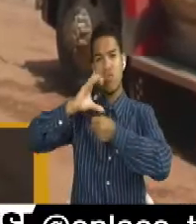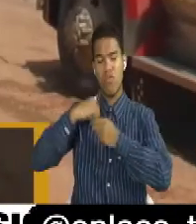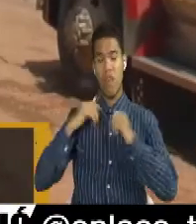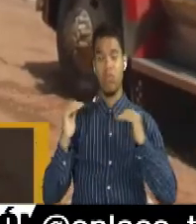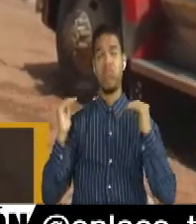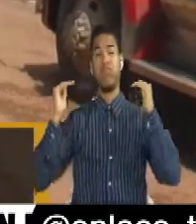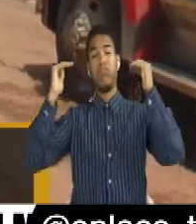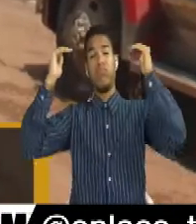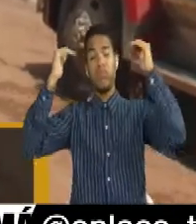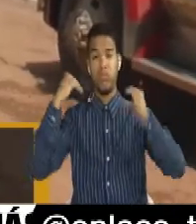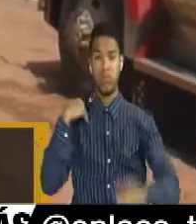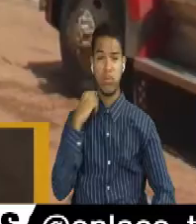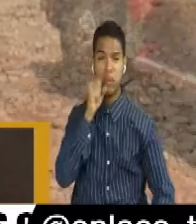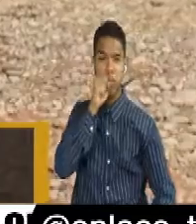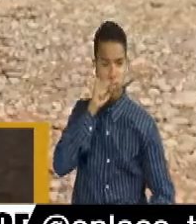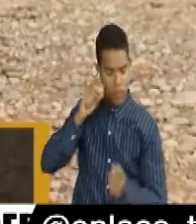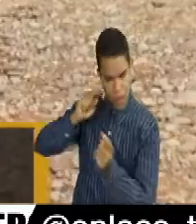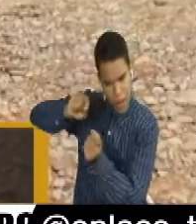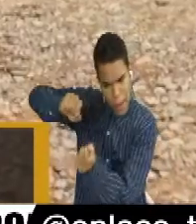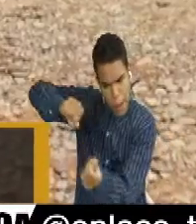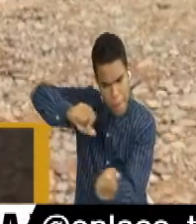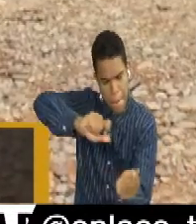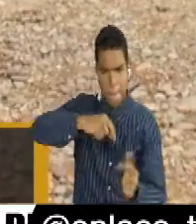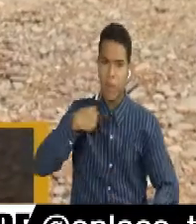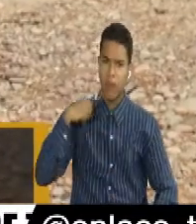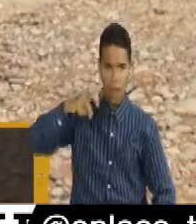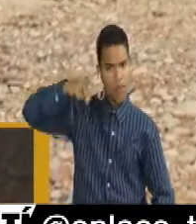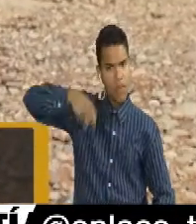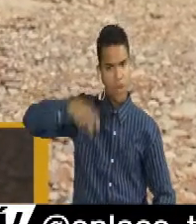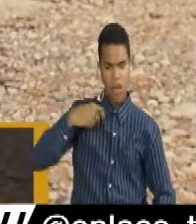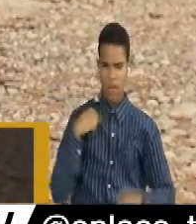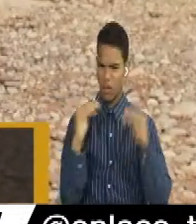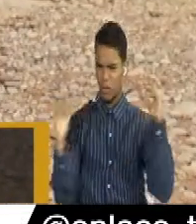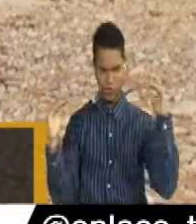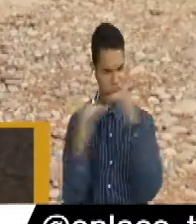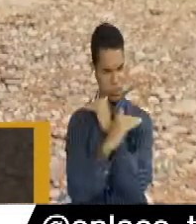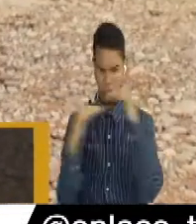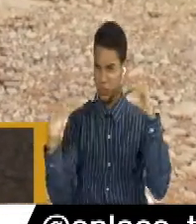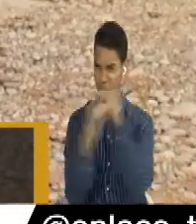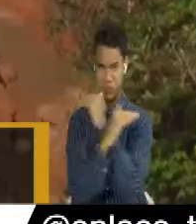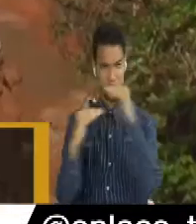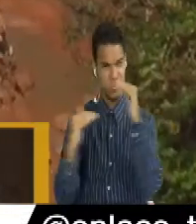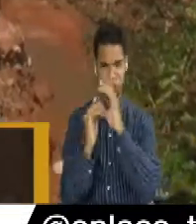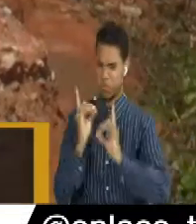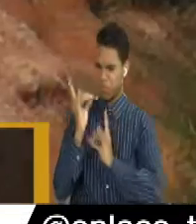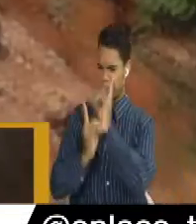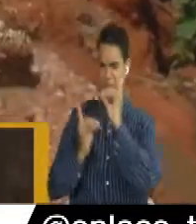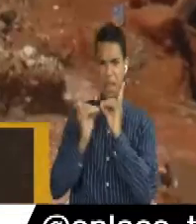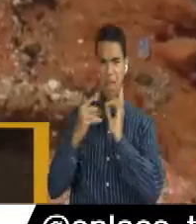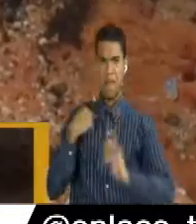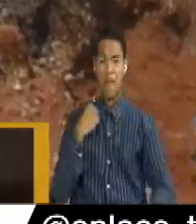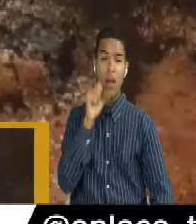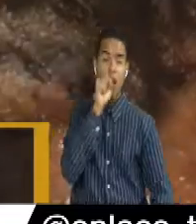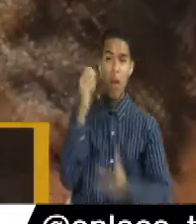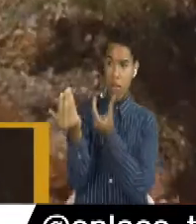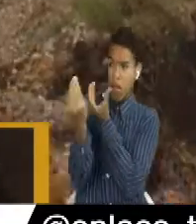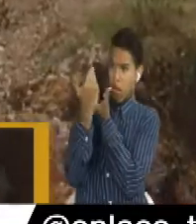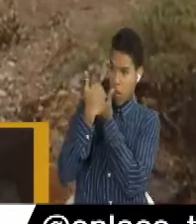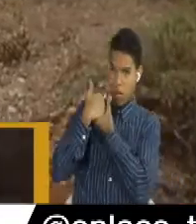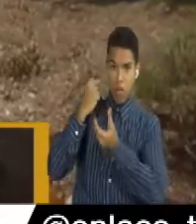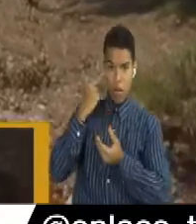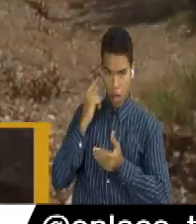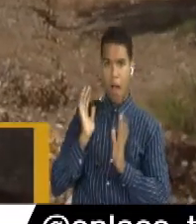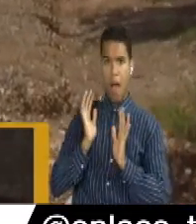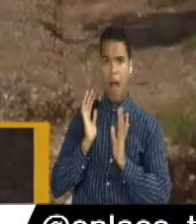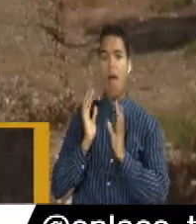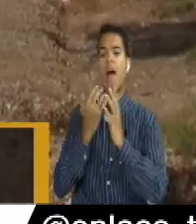Bermeja se merece de verdad un anillo vial para las tractomulas que ingresan a la ciudad de Barranca Bermeja y al